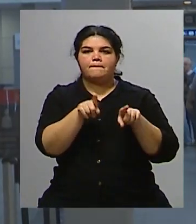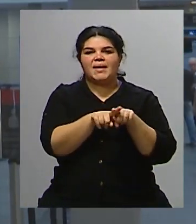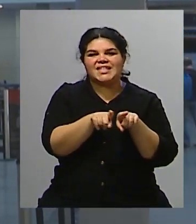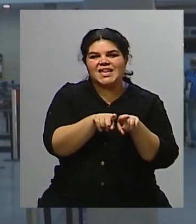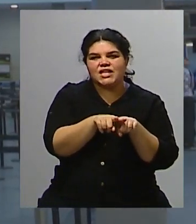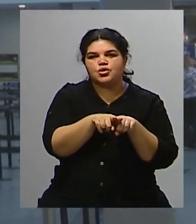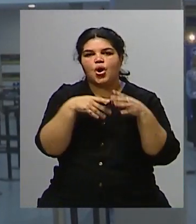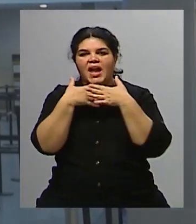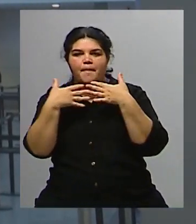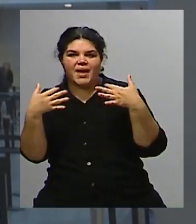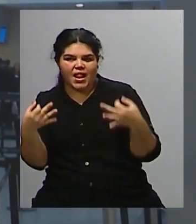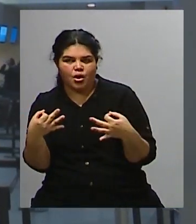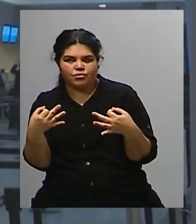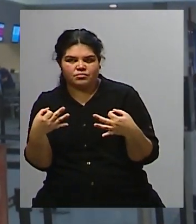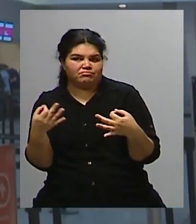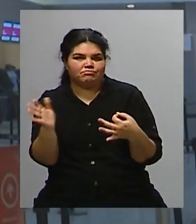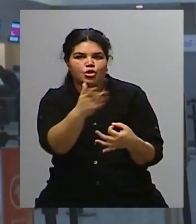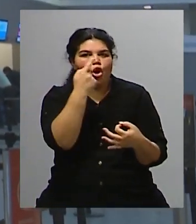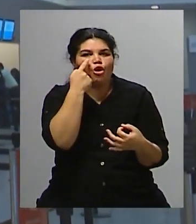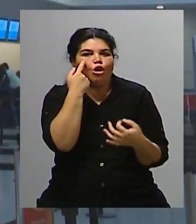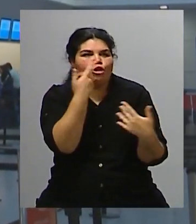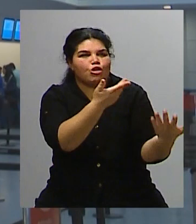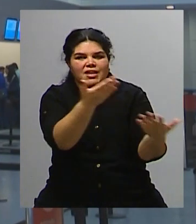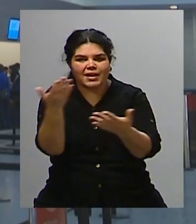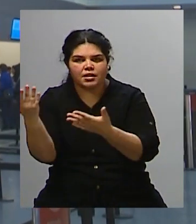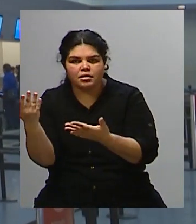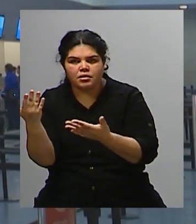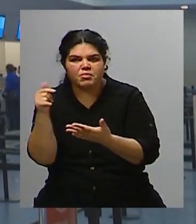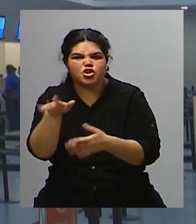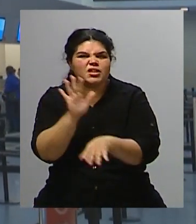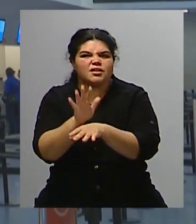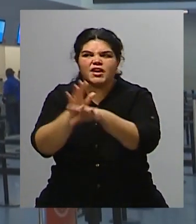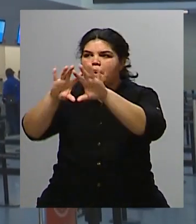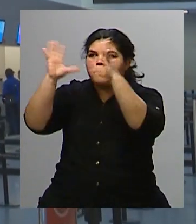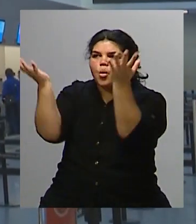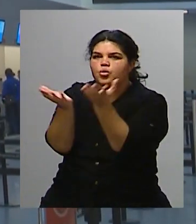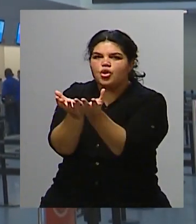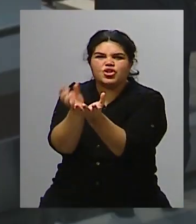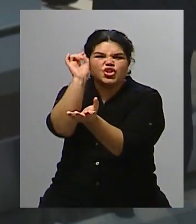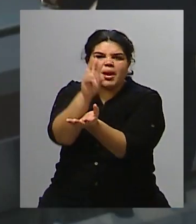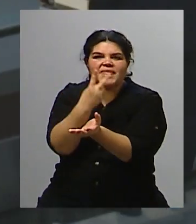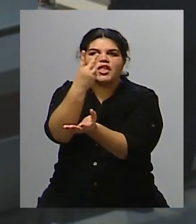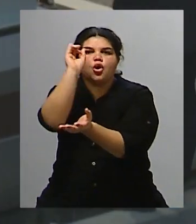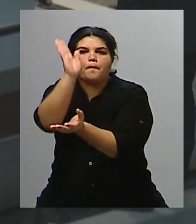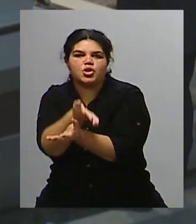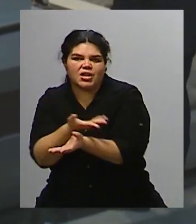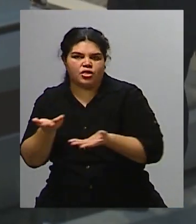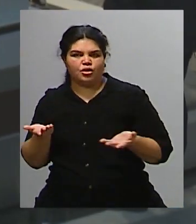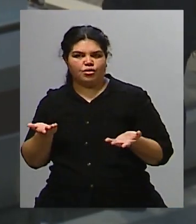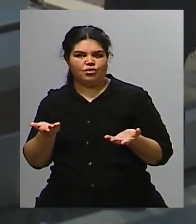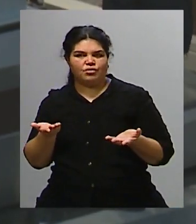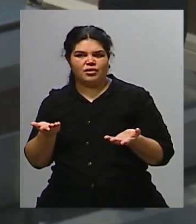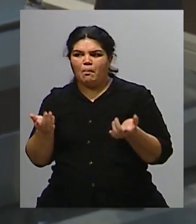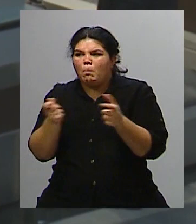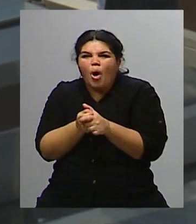tiene un gemelo, pero no dejan de representar el 2% de la población mundial, digamos, ¿no? Y todos conocemos a alguien. Bueno, todos podemos conocer a alguien que se está yendo, o